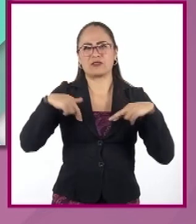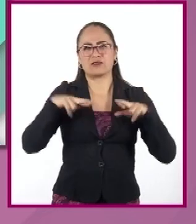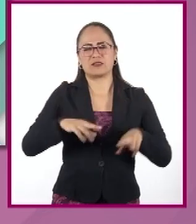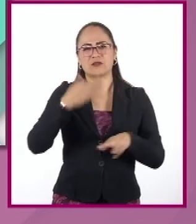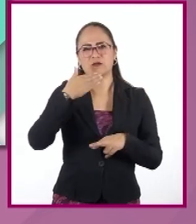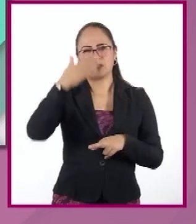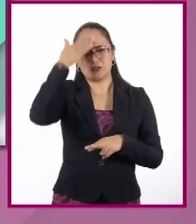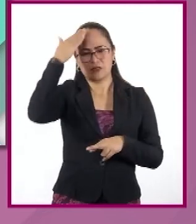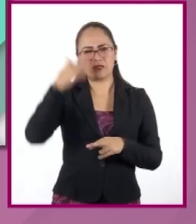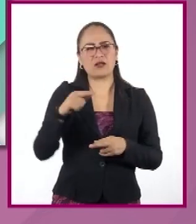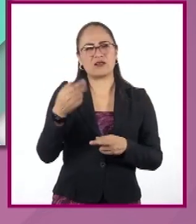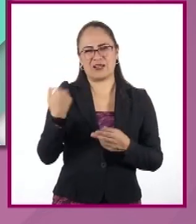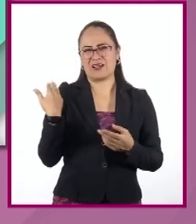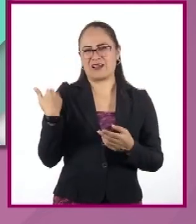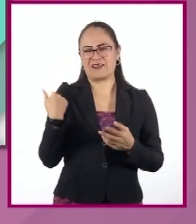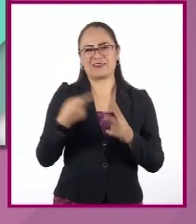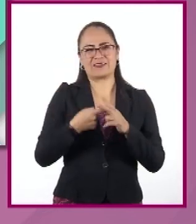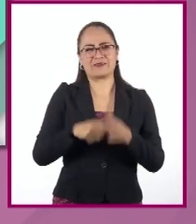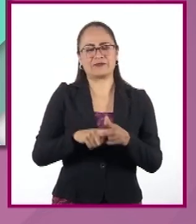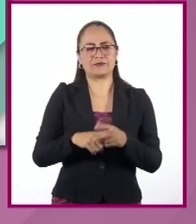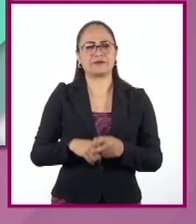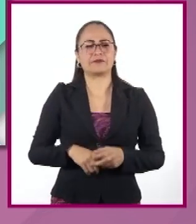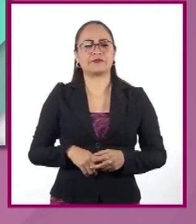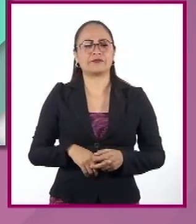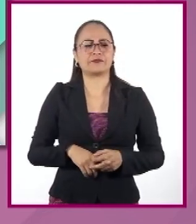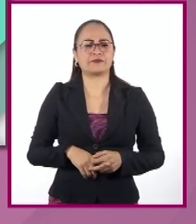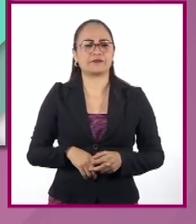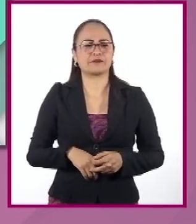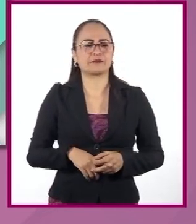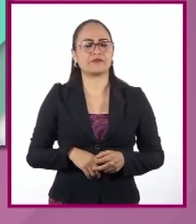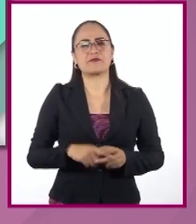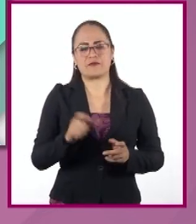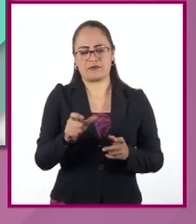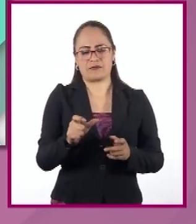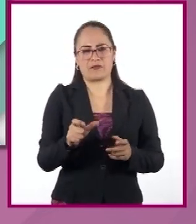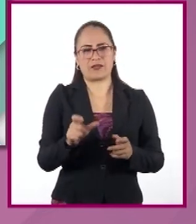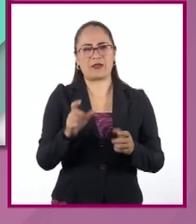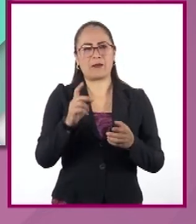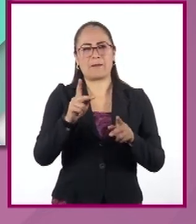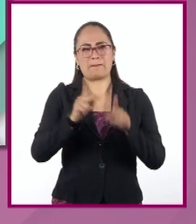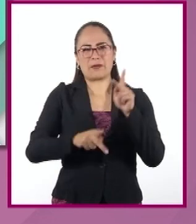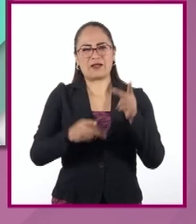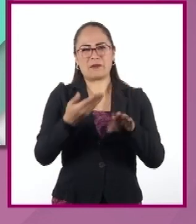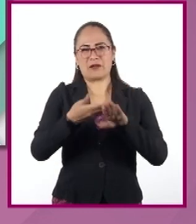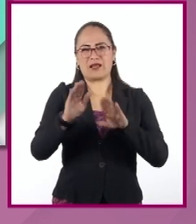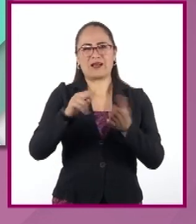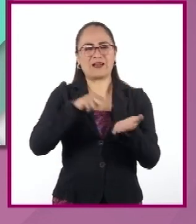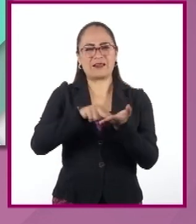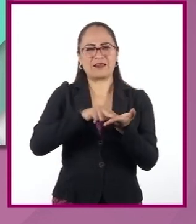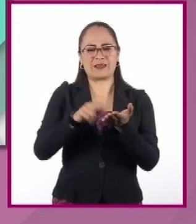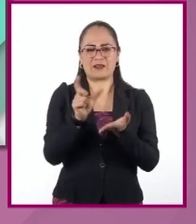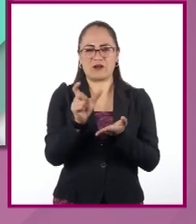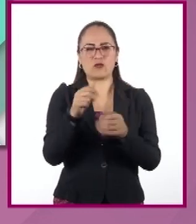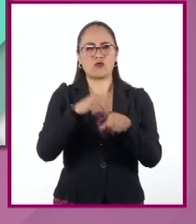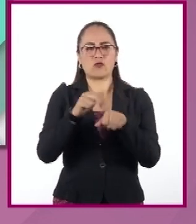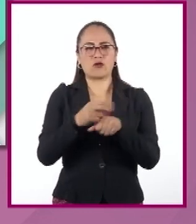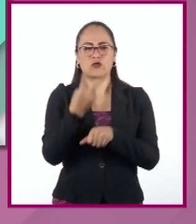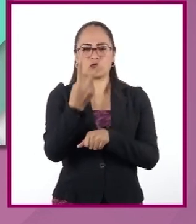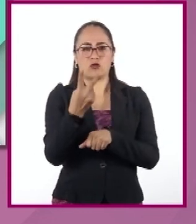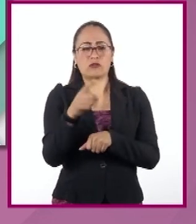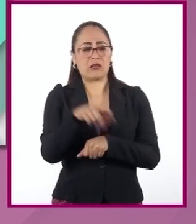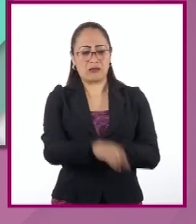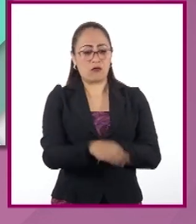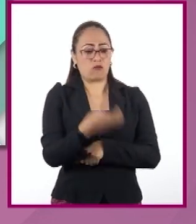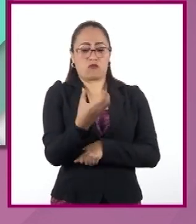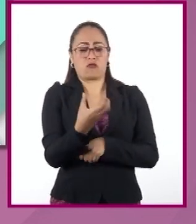los pasos que mencioné al inicio de la lección. La ficha del dominó tiene dos números. Como no conocemos la ficha que tomará